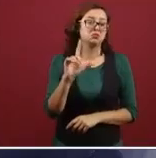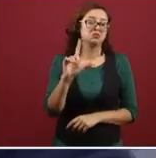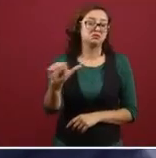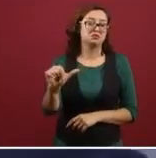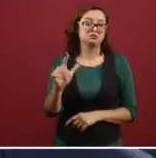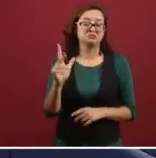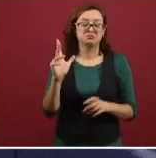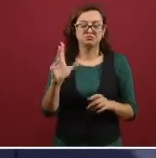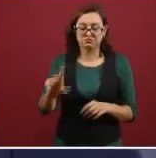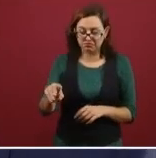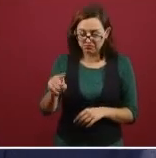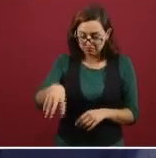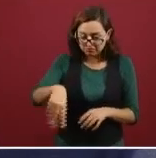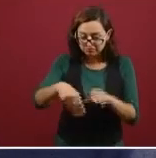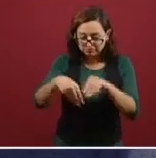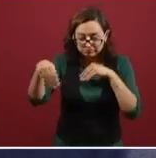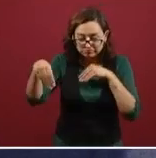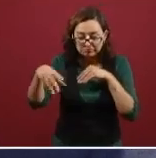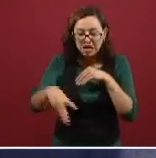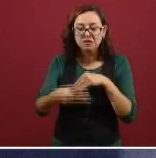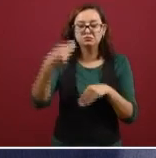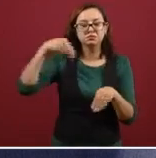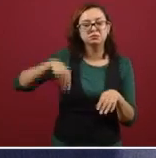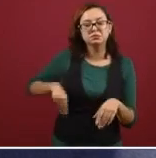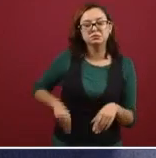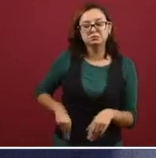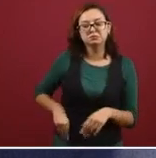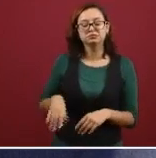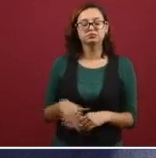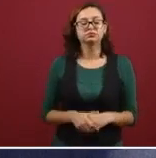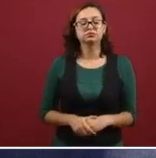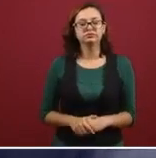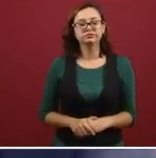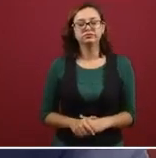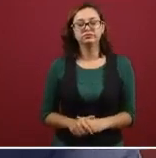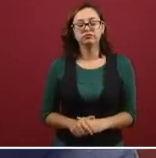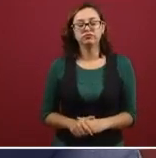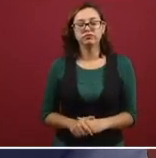y encontró la cartera, ¿de acuerdo? Le dice,